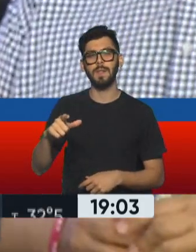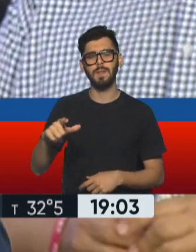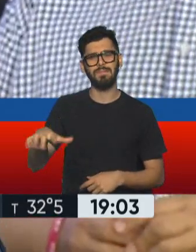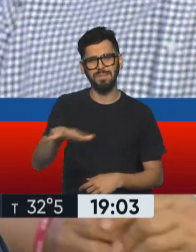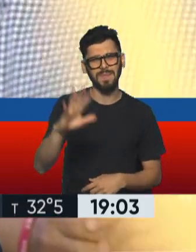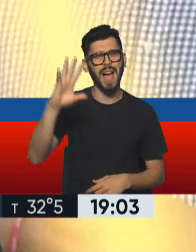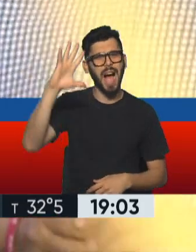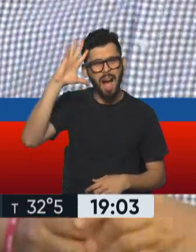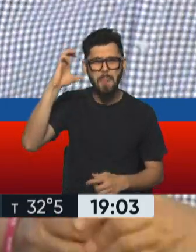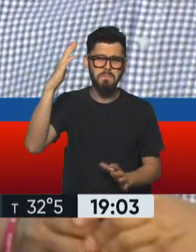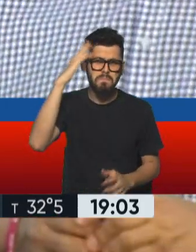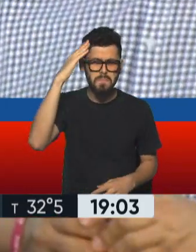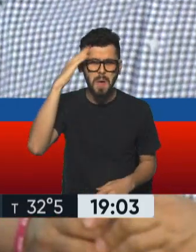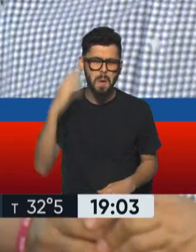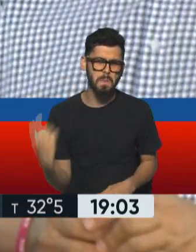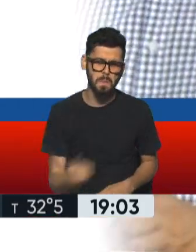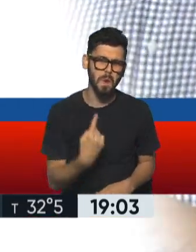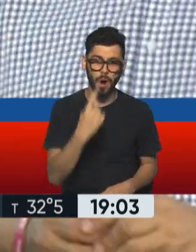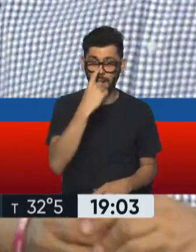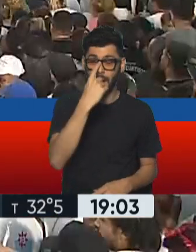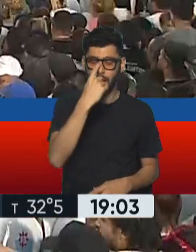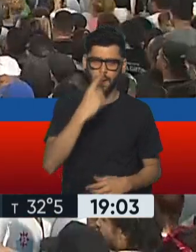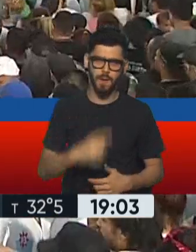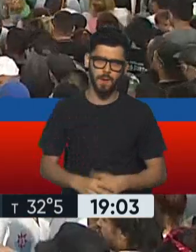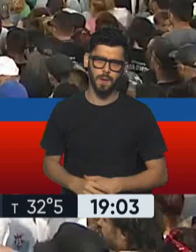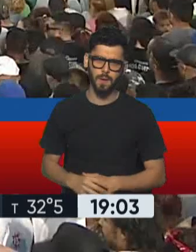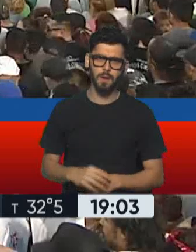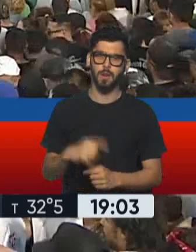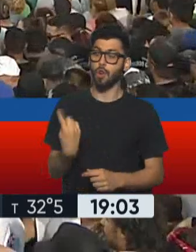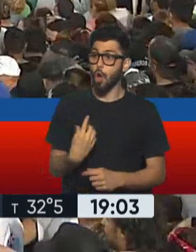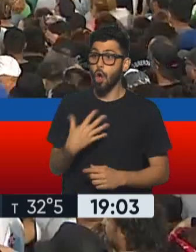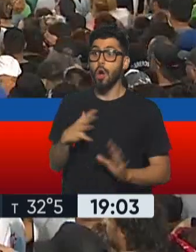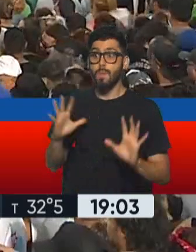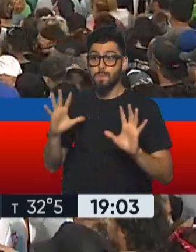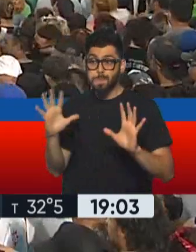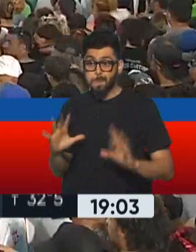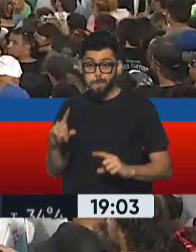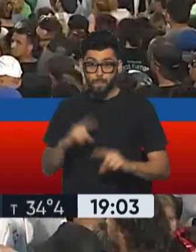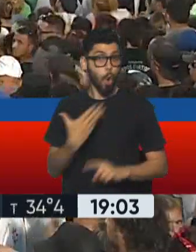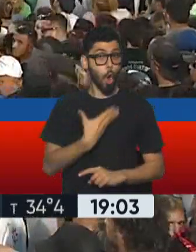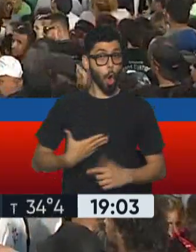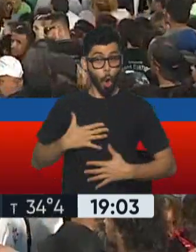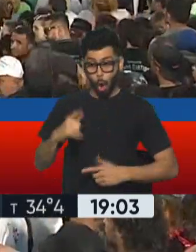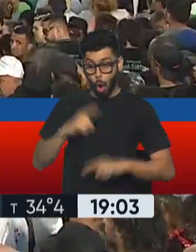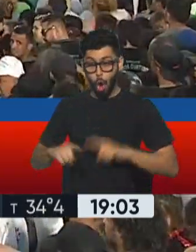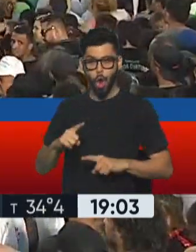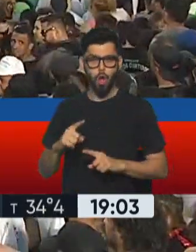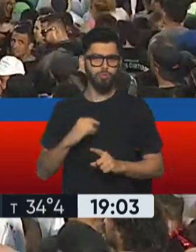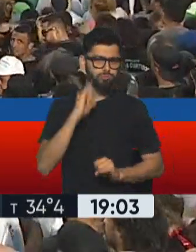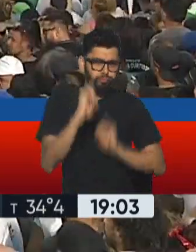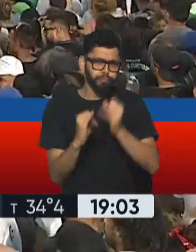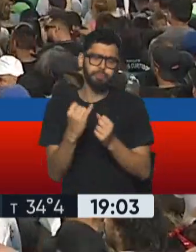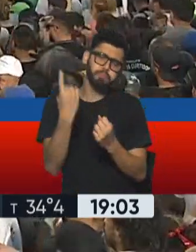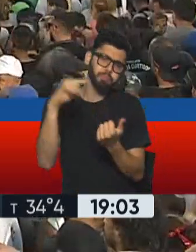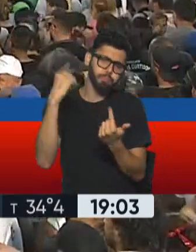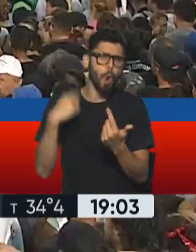hagamos memoria, porque nosotros podemos dar respuesta de lo que hicimos mientras gobernamos, con las diferencias que